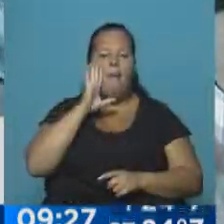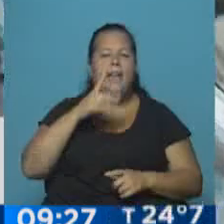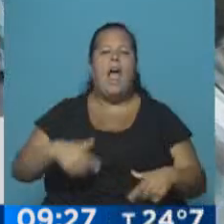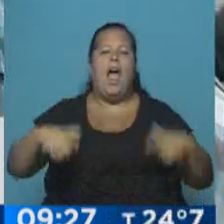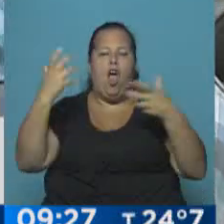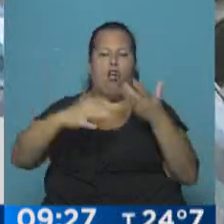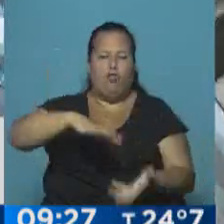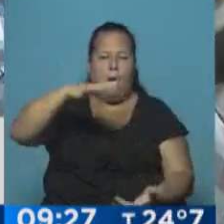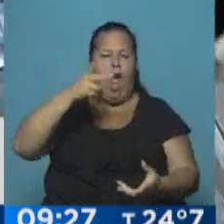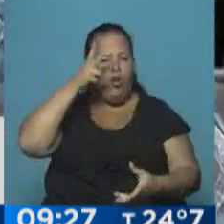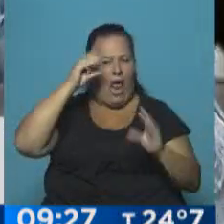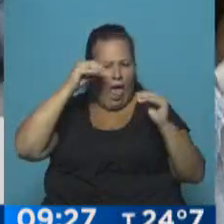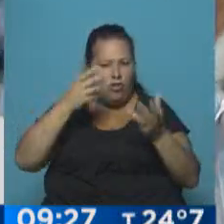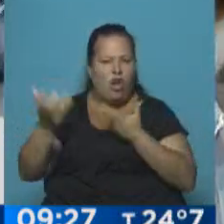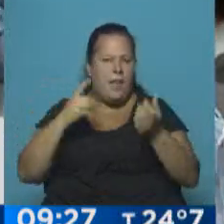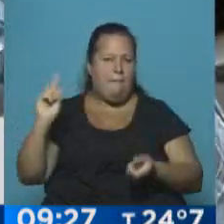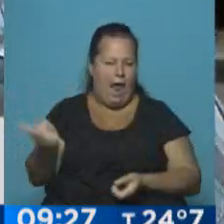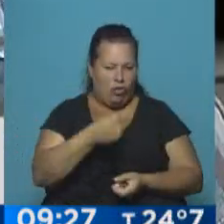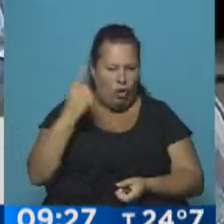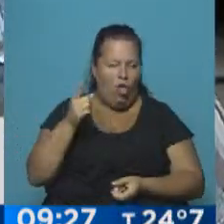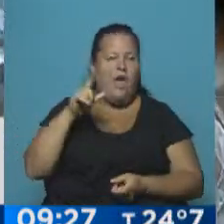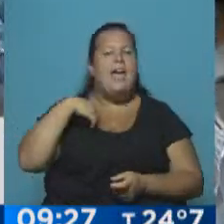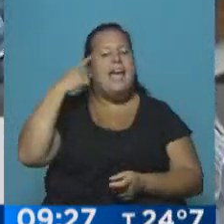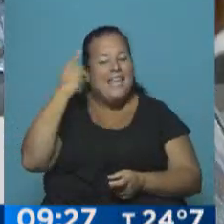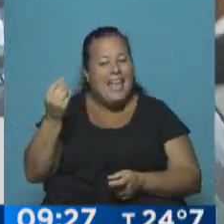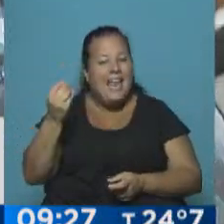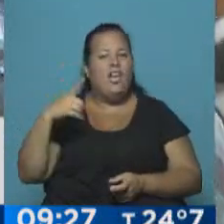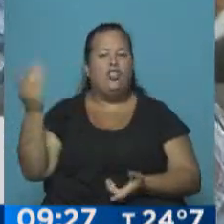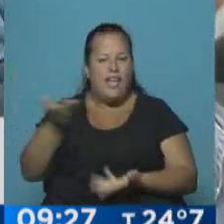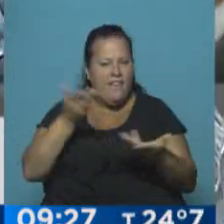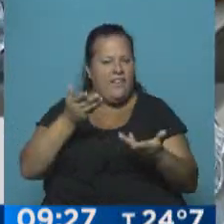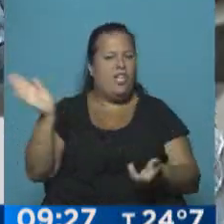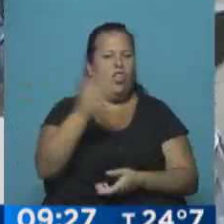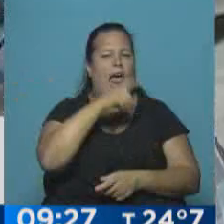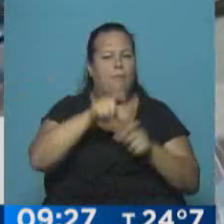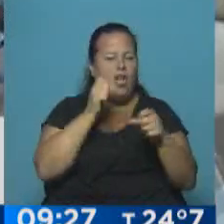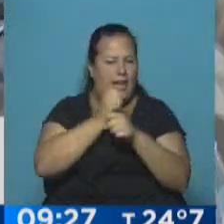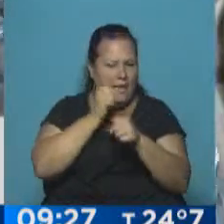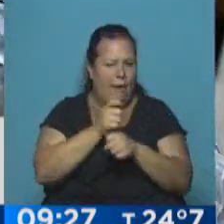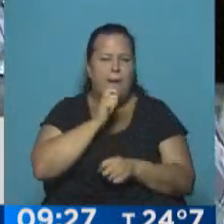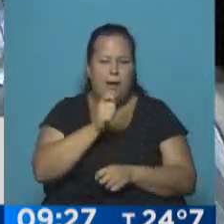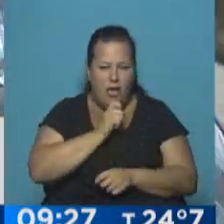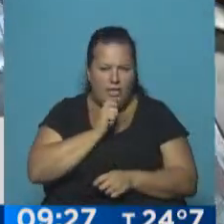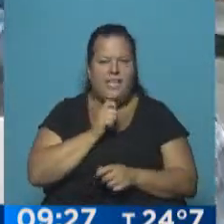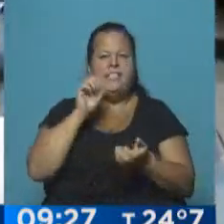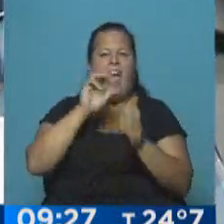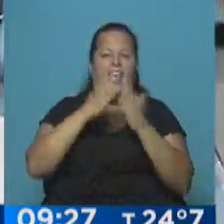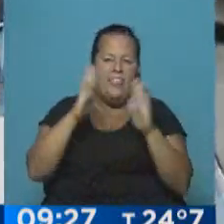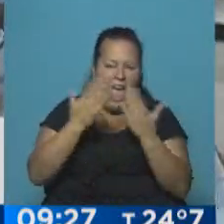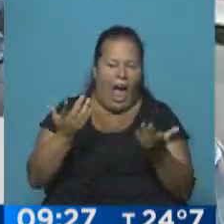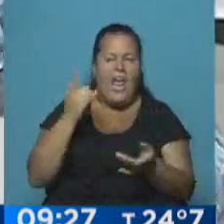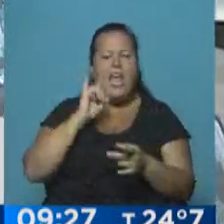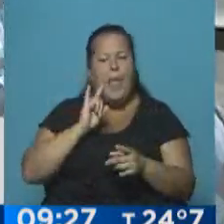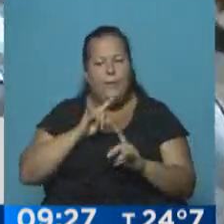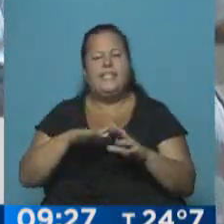popular a partir de las 8 de la noche. La idea es que están invitados todos los trabajadores de prensa, gráficos, de